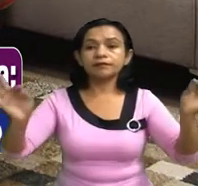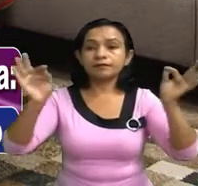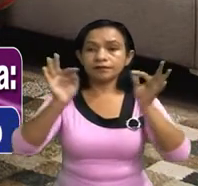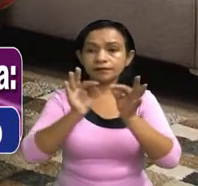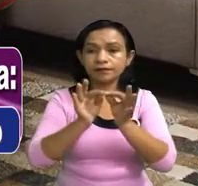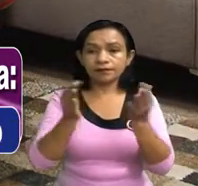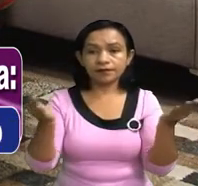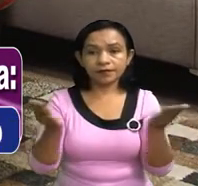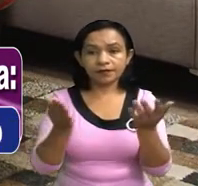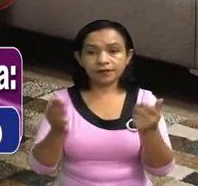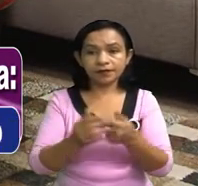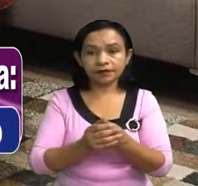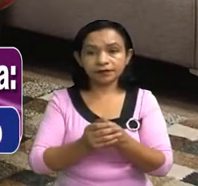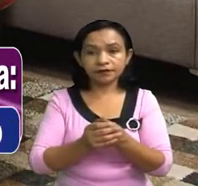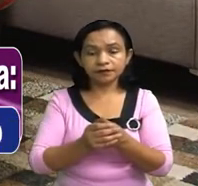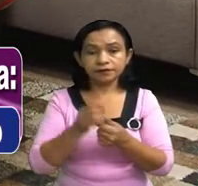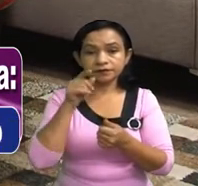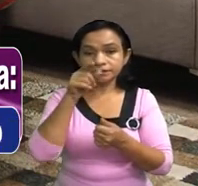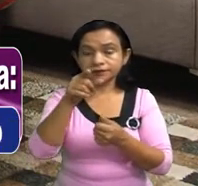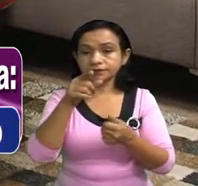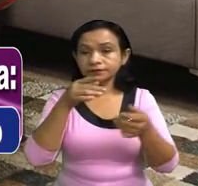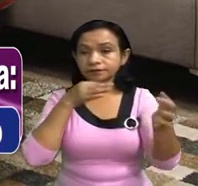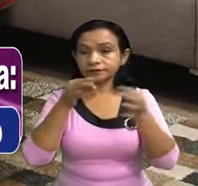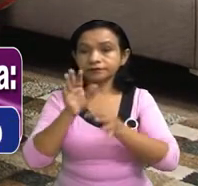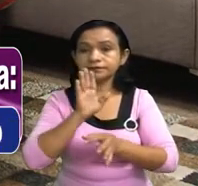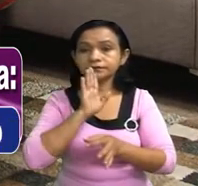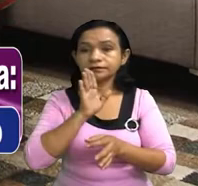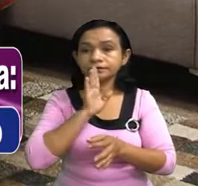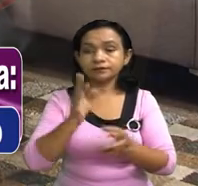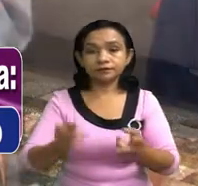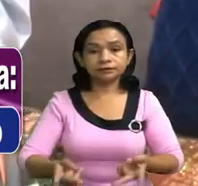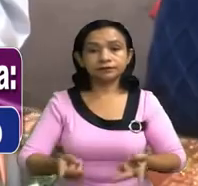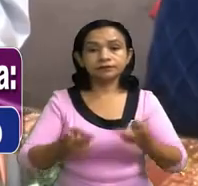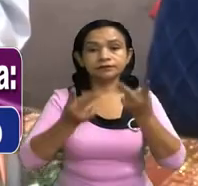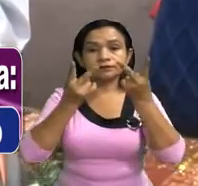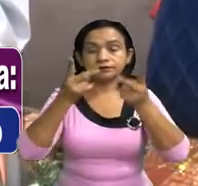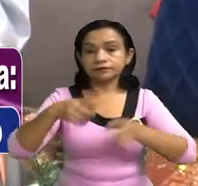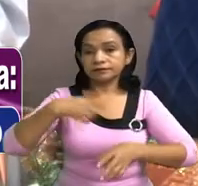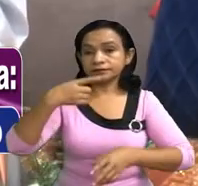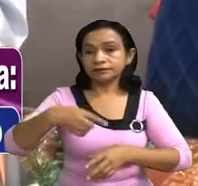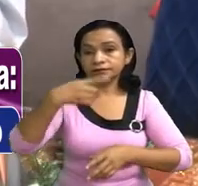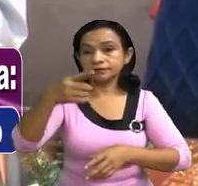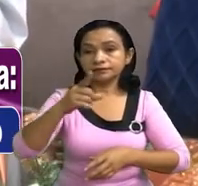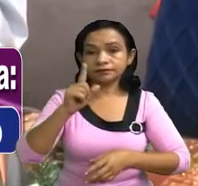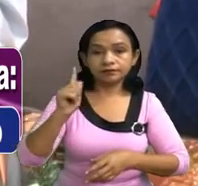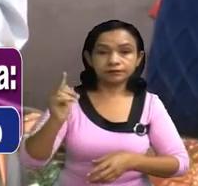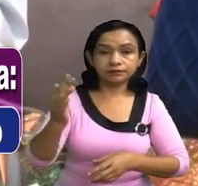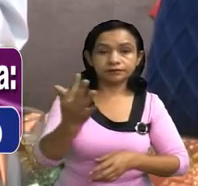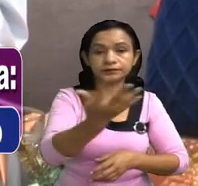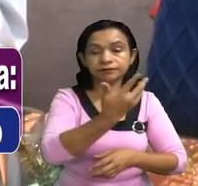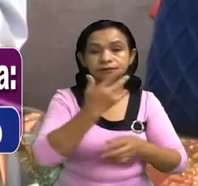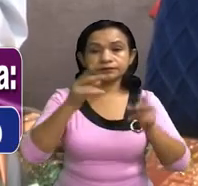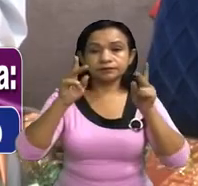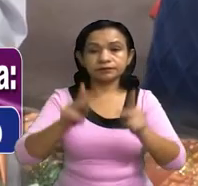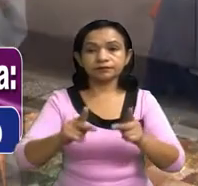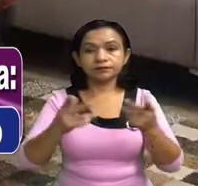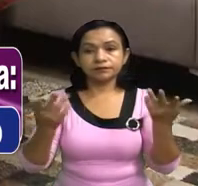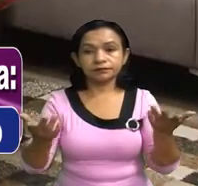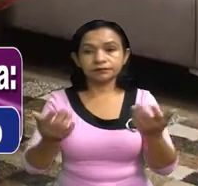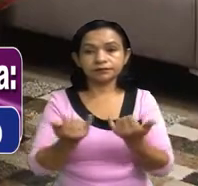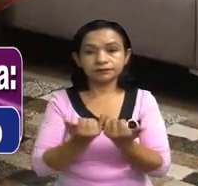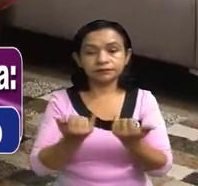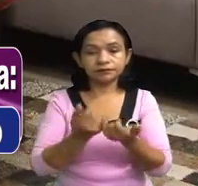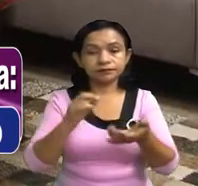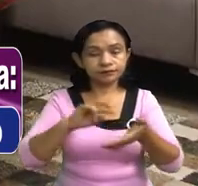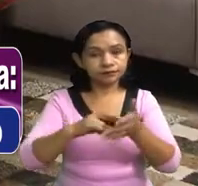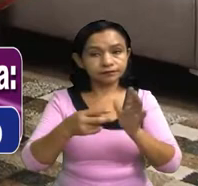importantísimo para, como tú has mencionado, la vida diaria de nosotros los nicaragüenses. Nace del seno del pueblo. Sí, es por eso